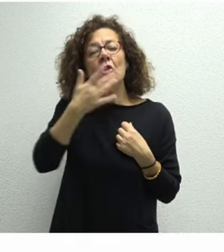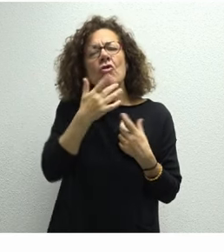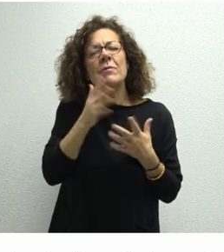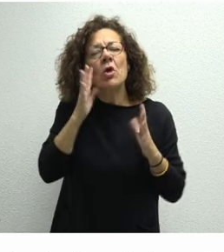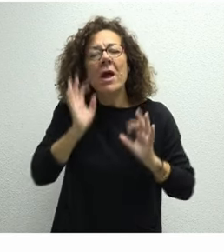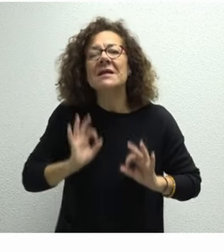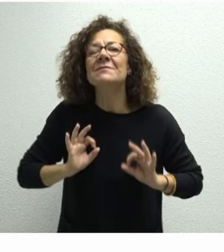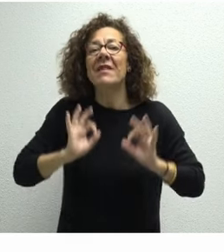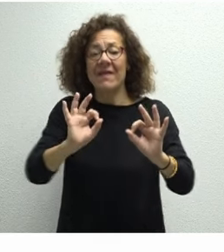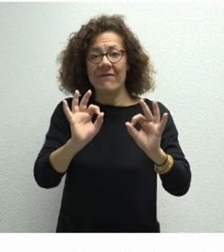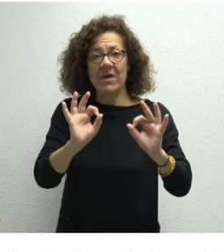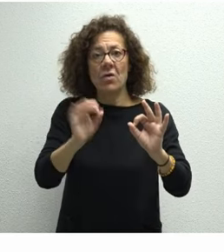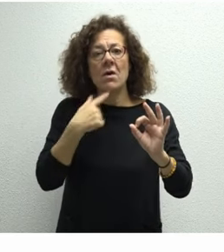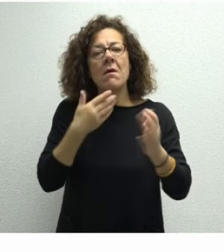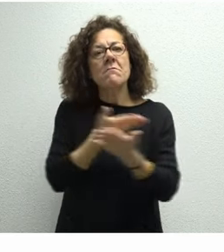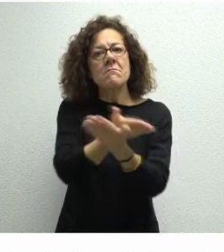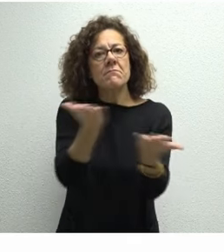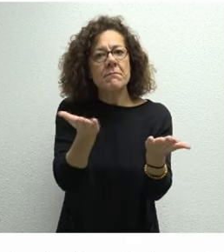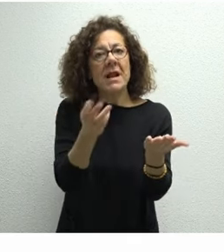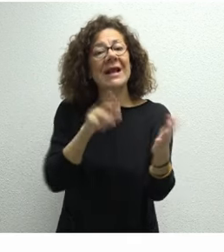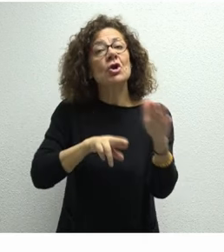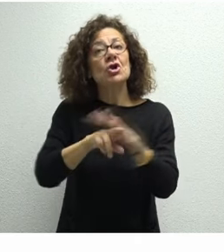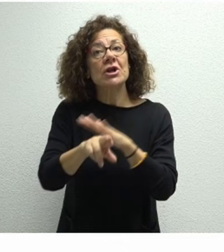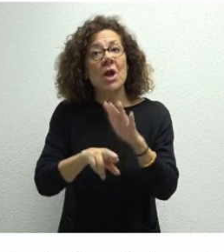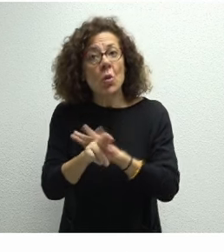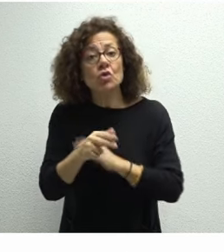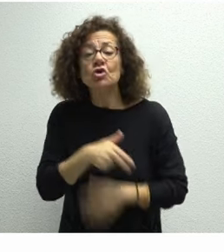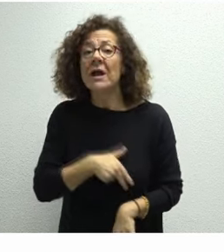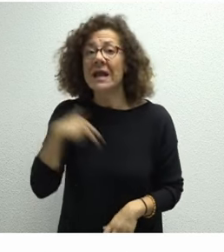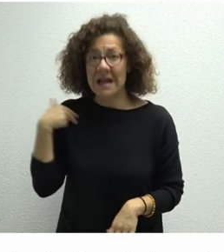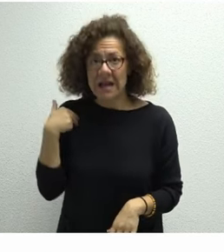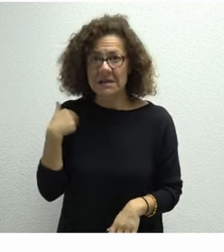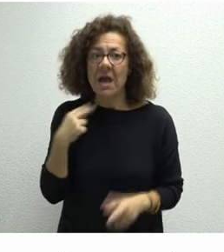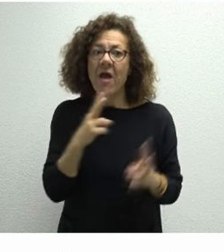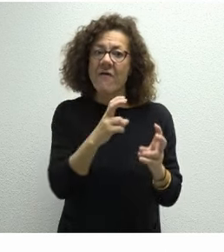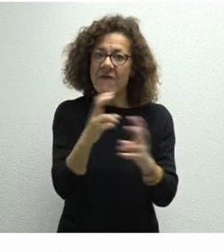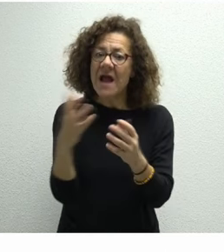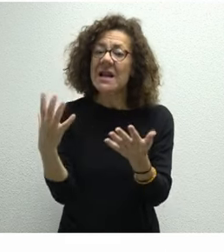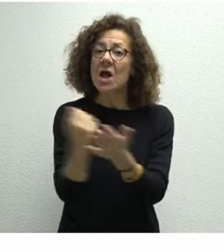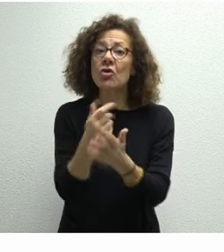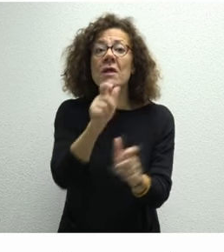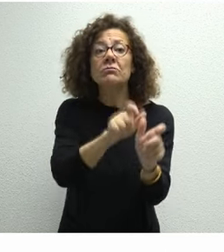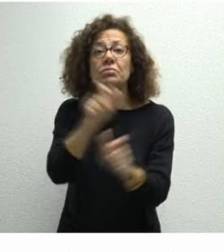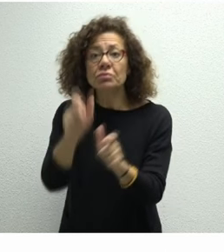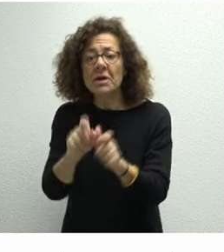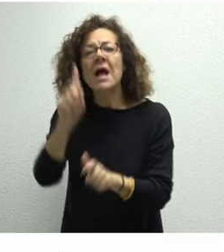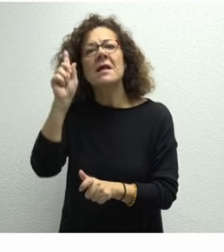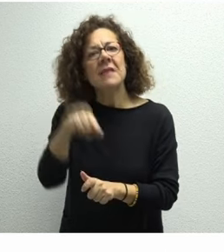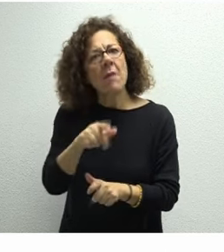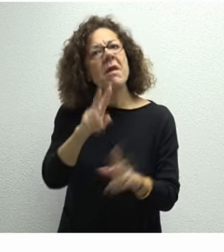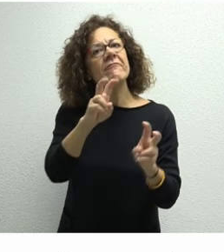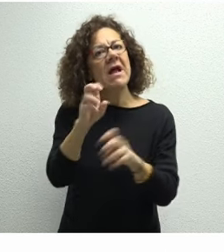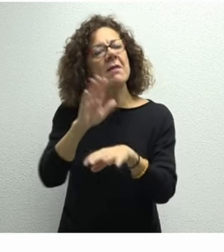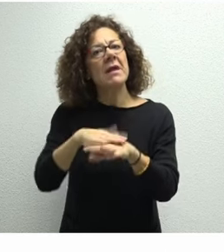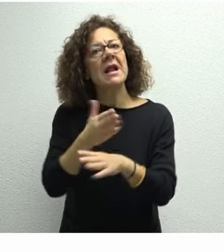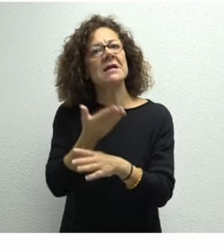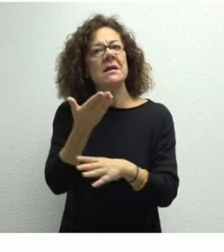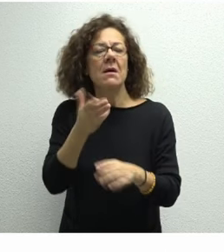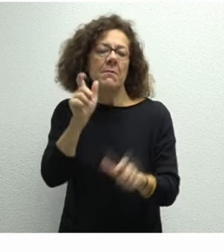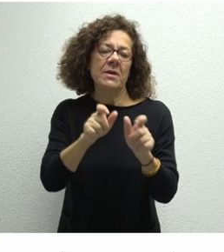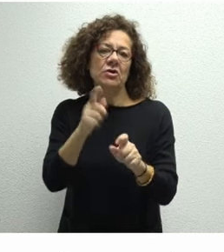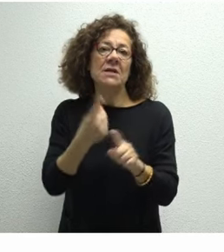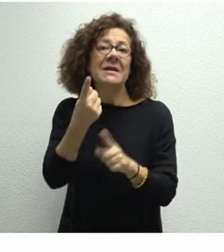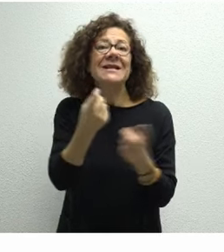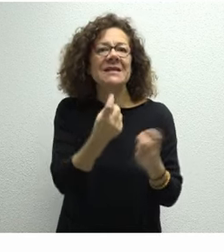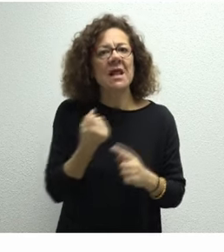específico a Merced de que los recursos generales que sirven a toda la población sirvan también para las personas que presentan más necesidades